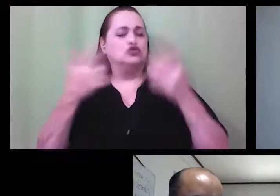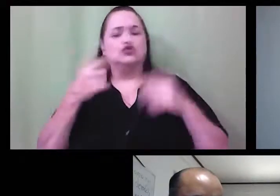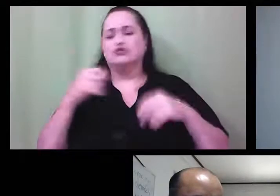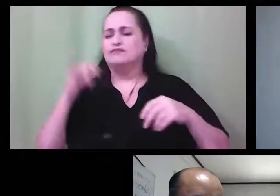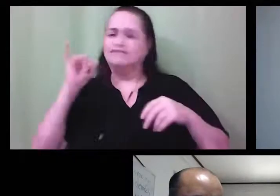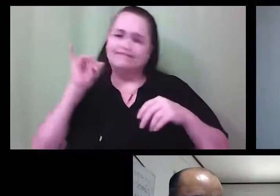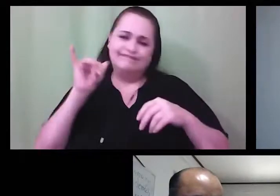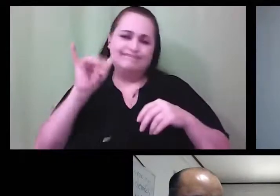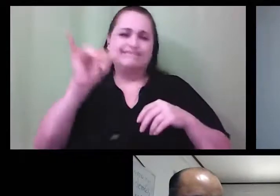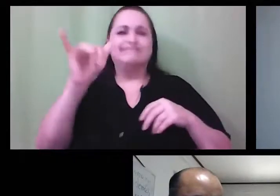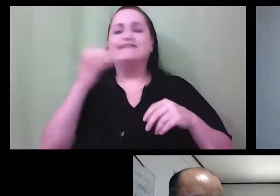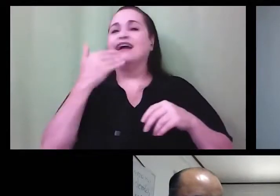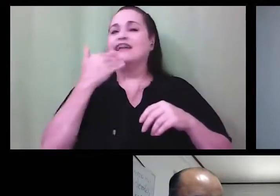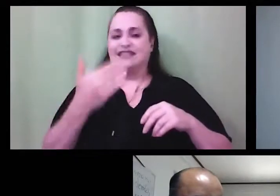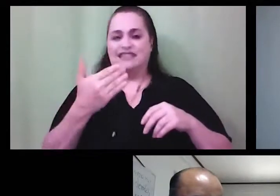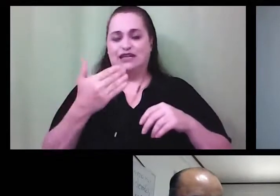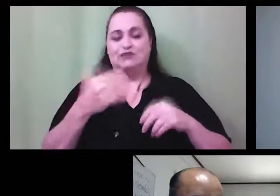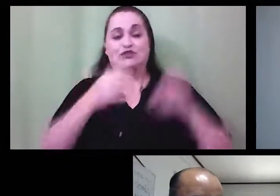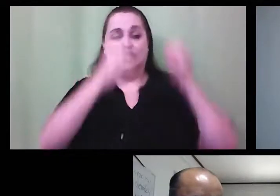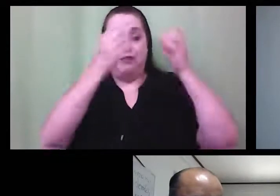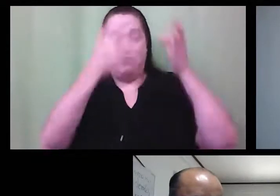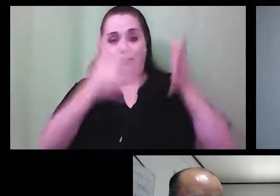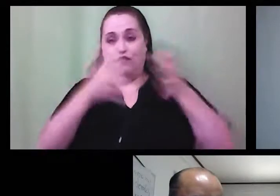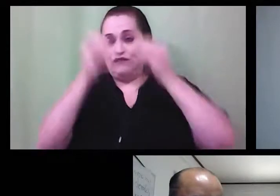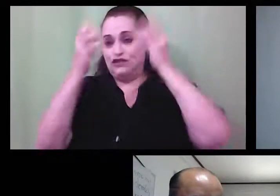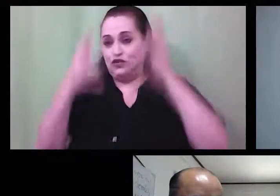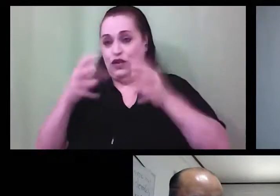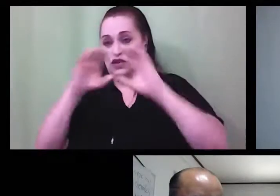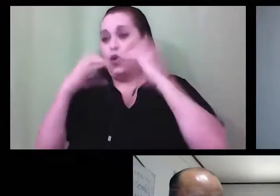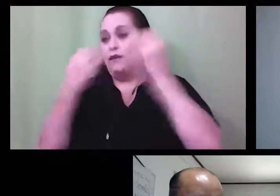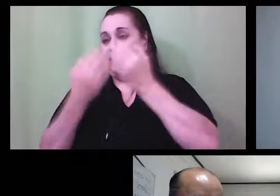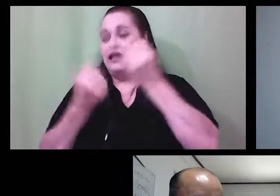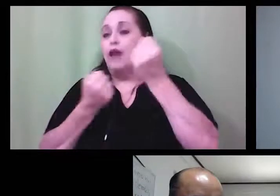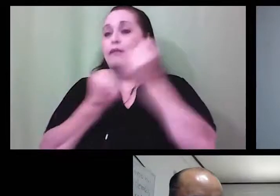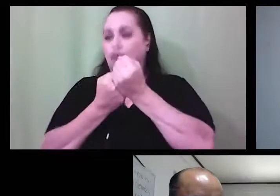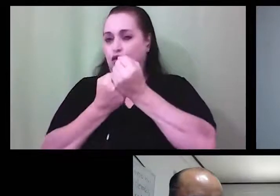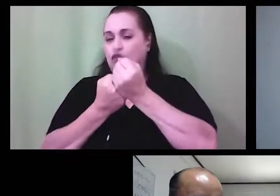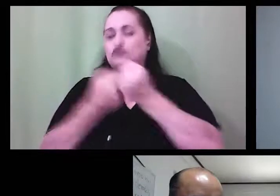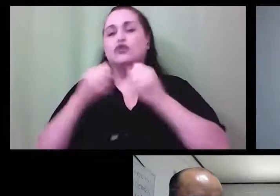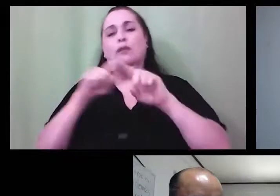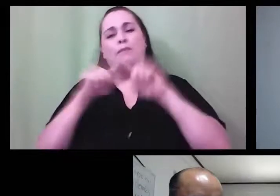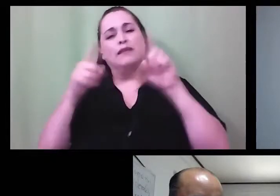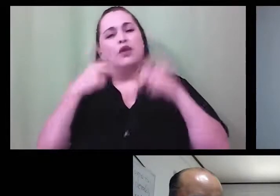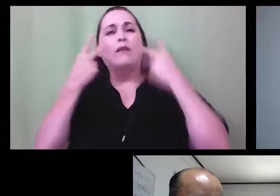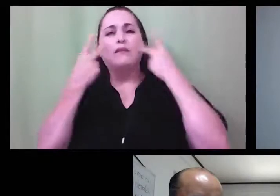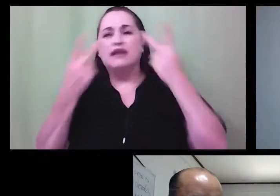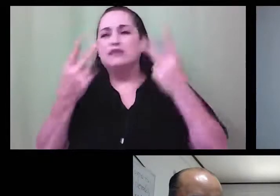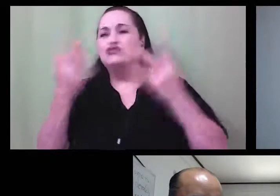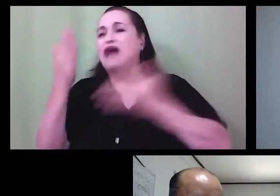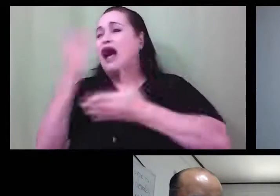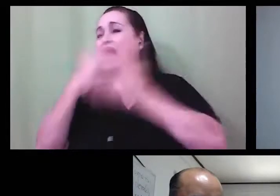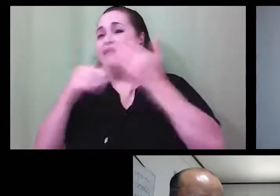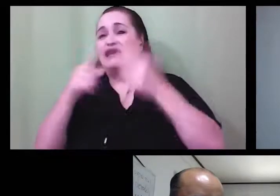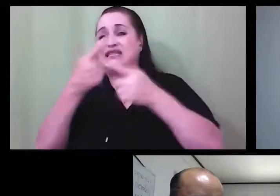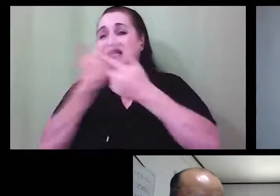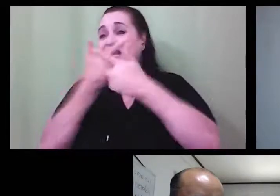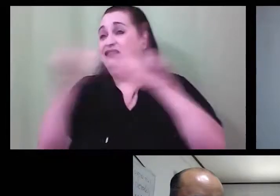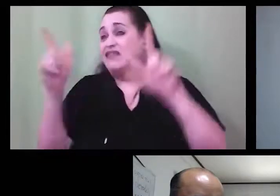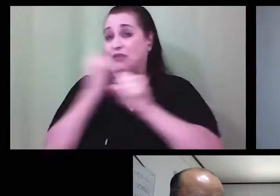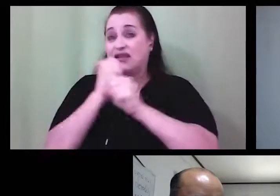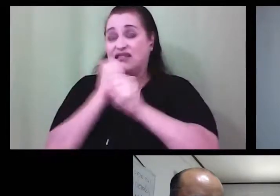eternamente agradecidos con estas profesoras del comité de apoyo, hemos visto que a veces no gozan de total libertad